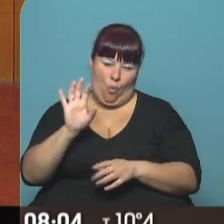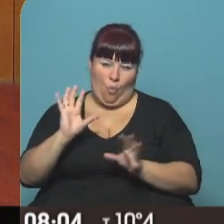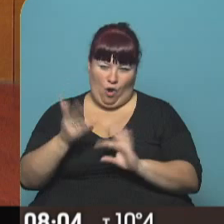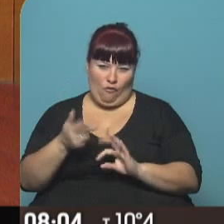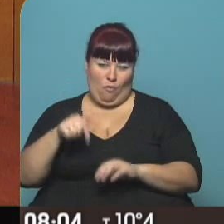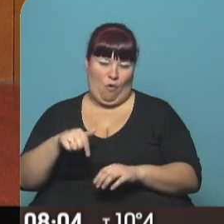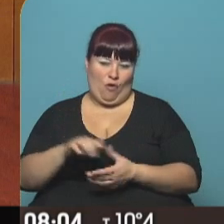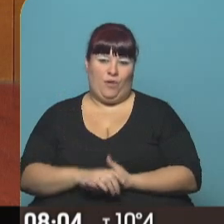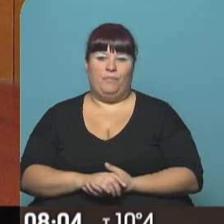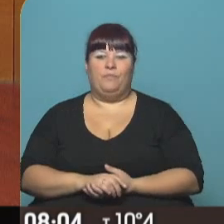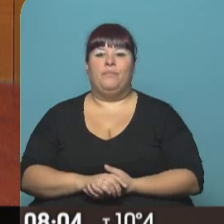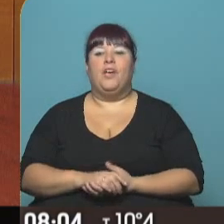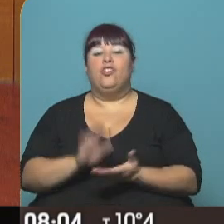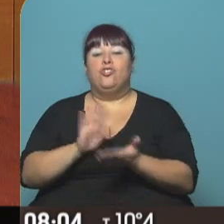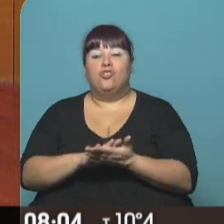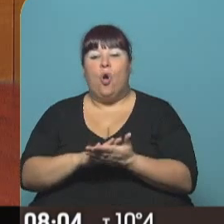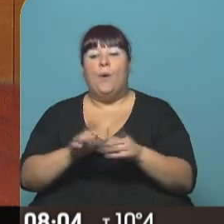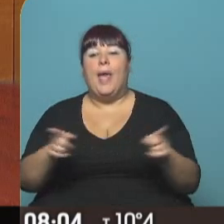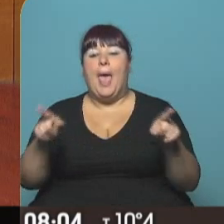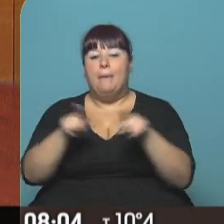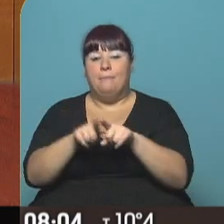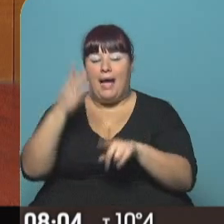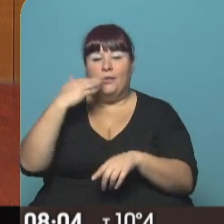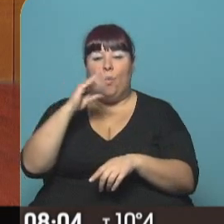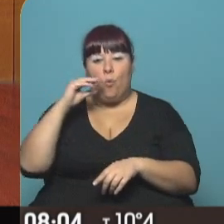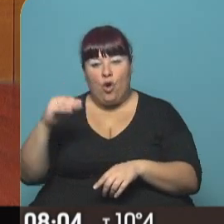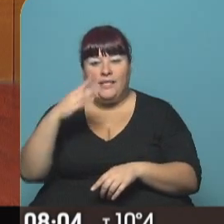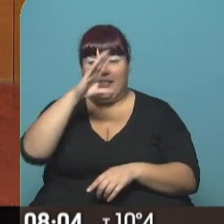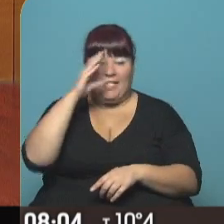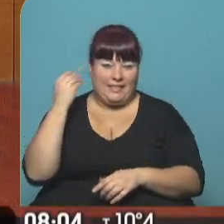en la mañana de hoy respecto al empate entre Bullrich y Cristina Fernández de Kirchner.